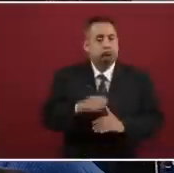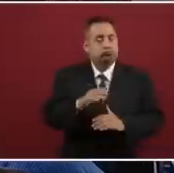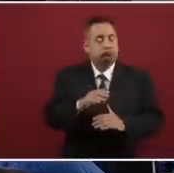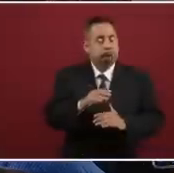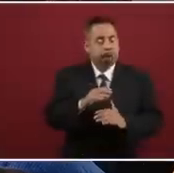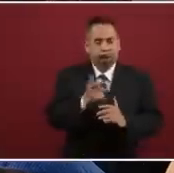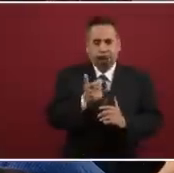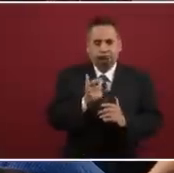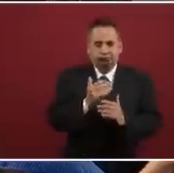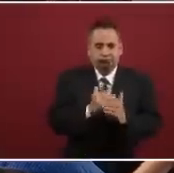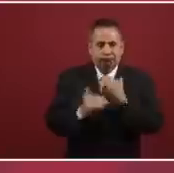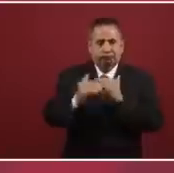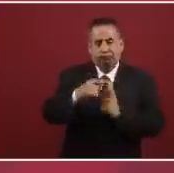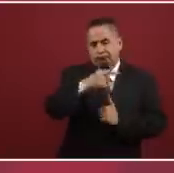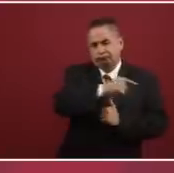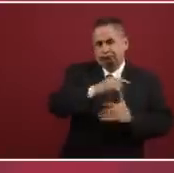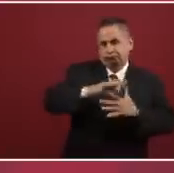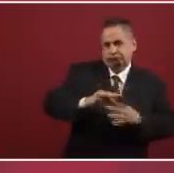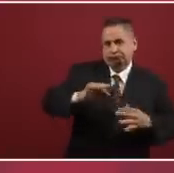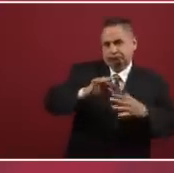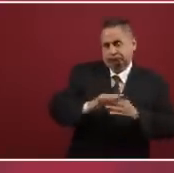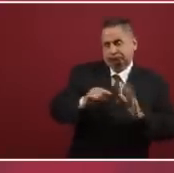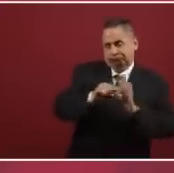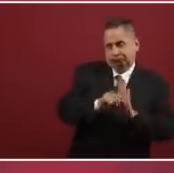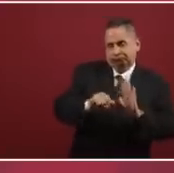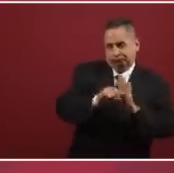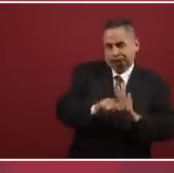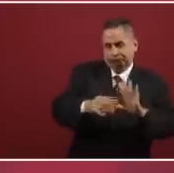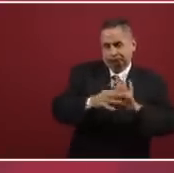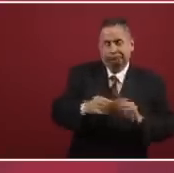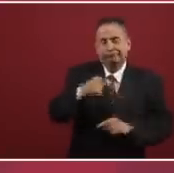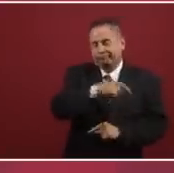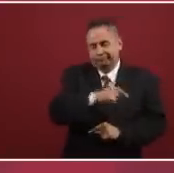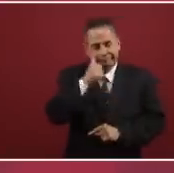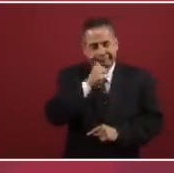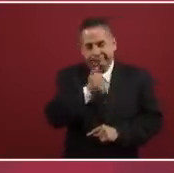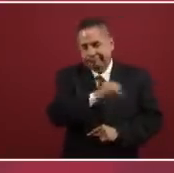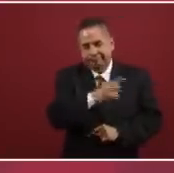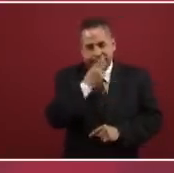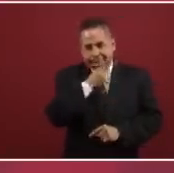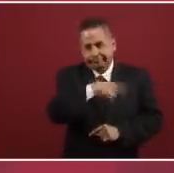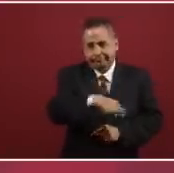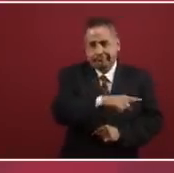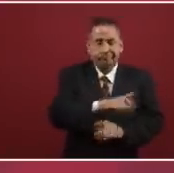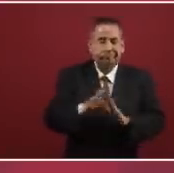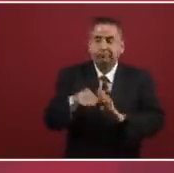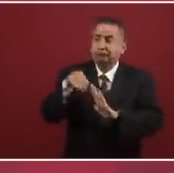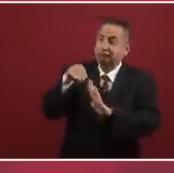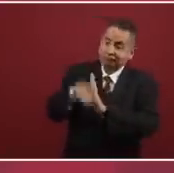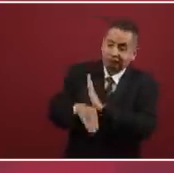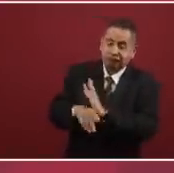la tónica, el hablar de que se caen